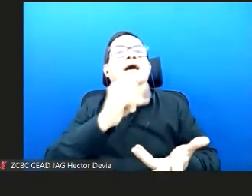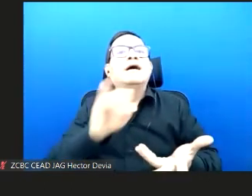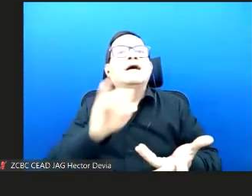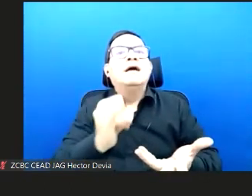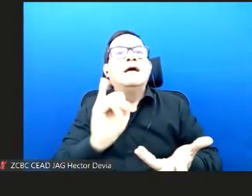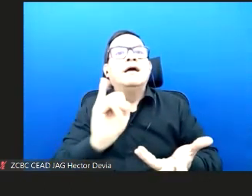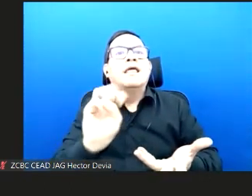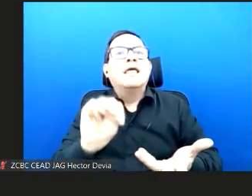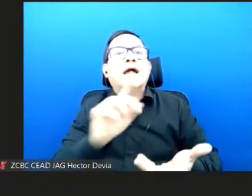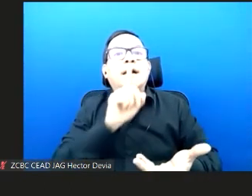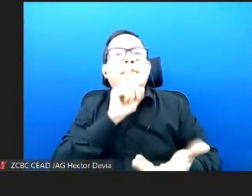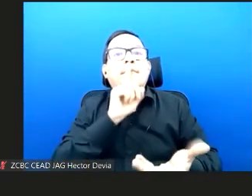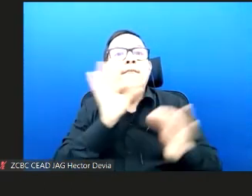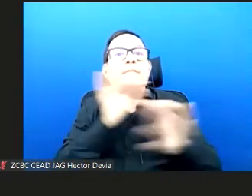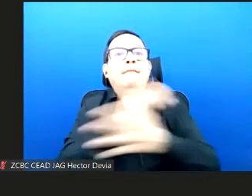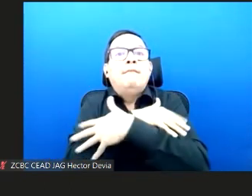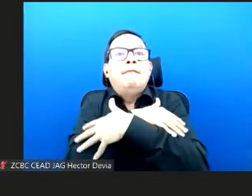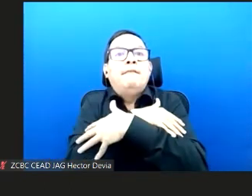Bueno.